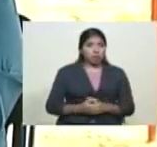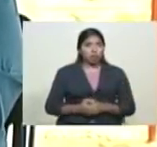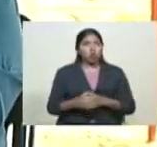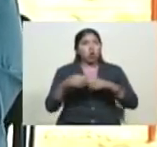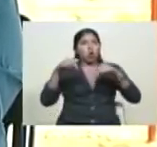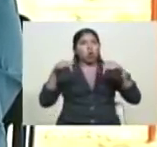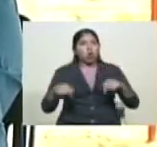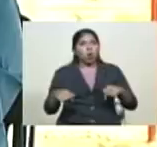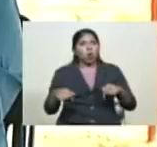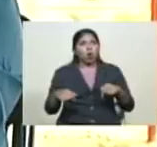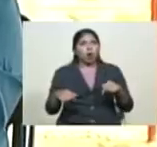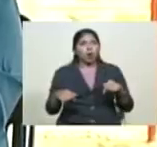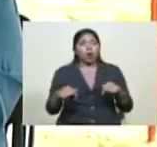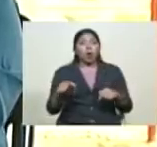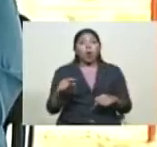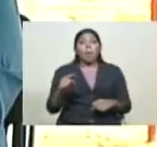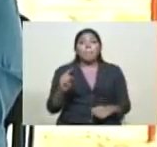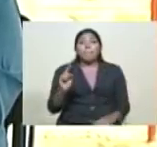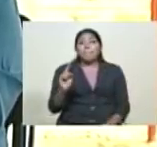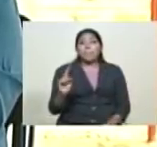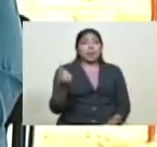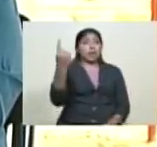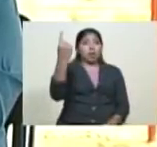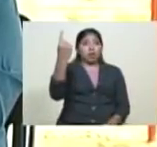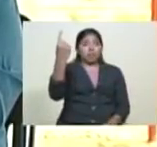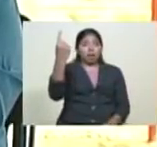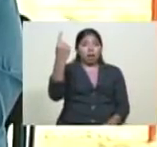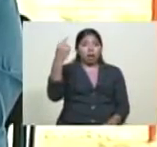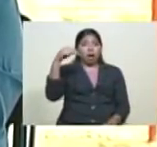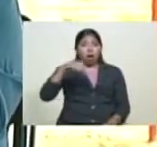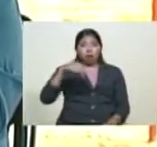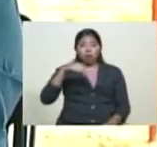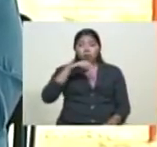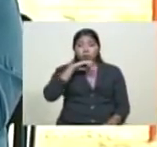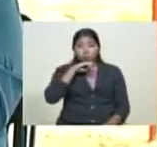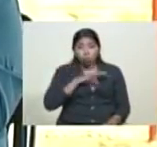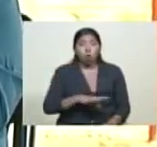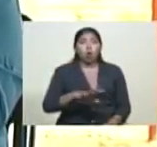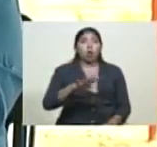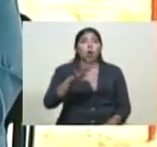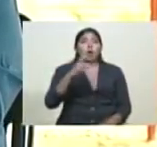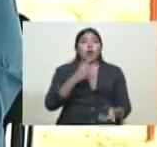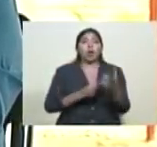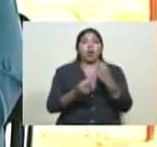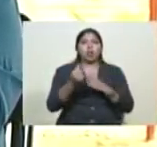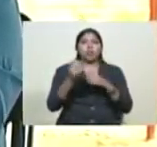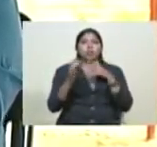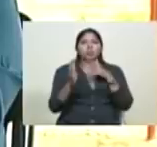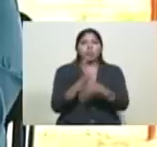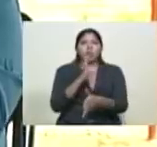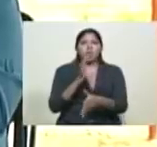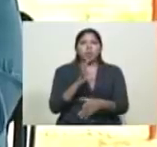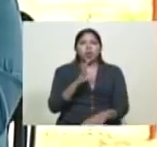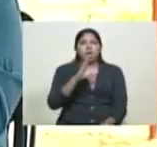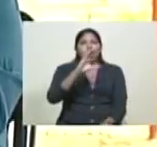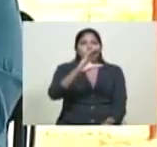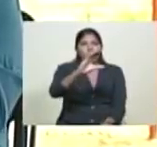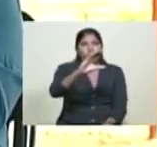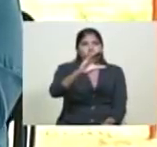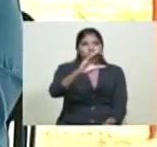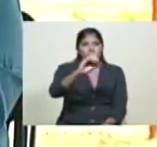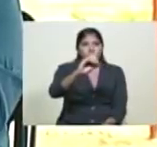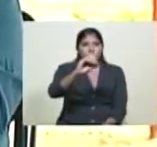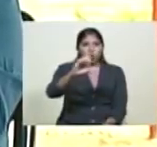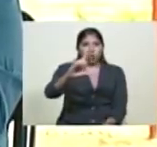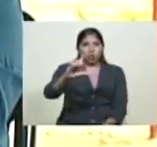la primera exportación en la historia económica de Venezuela de un mineral llamado el coltán,